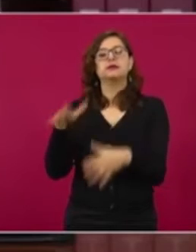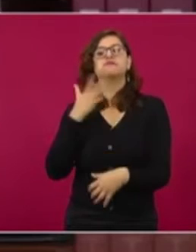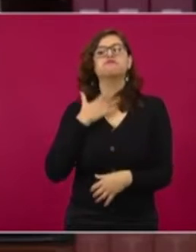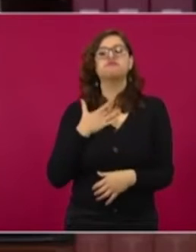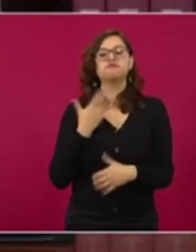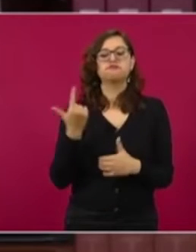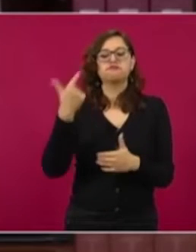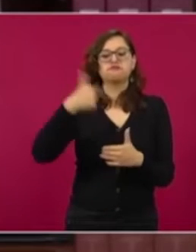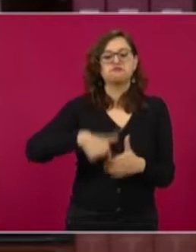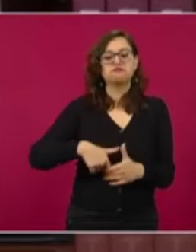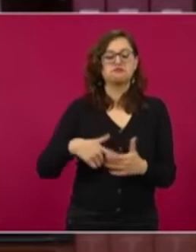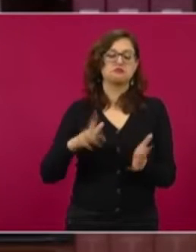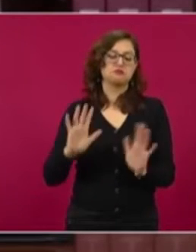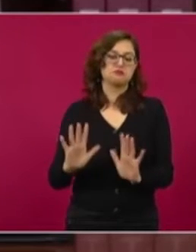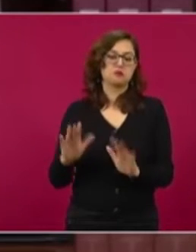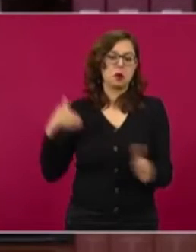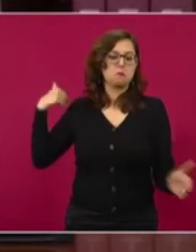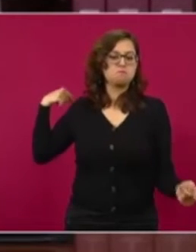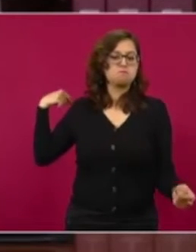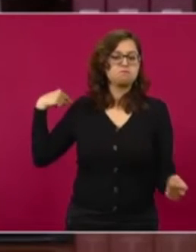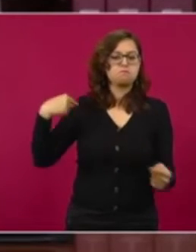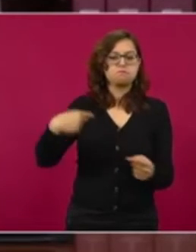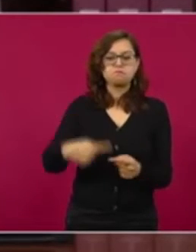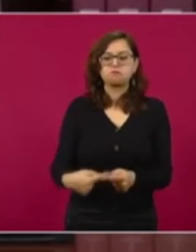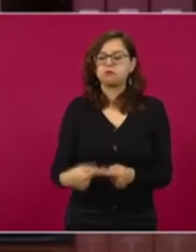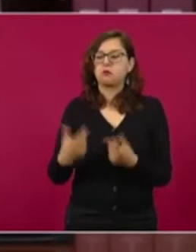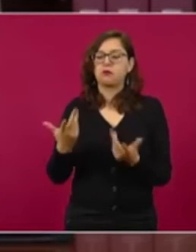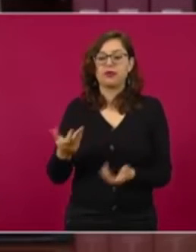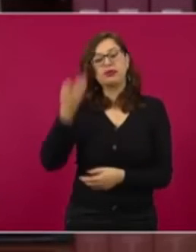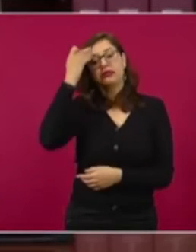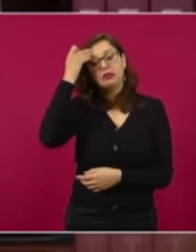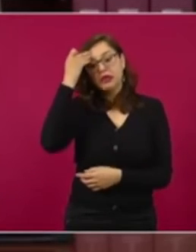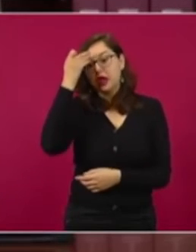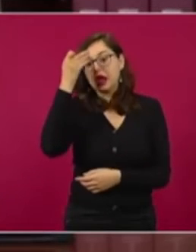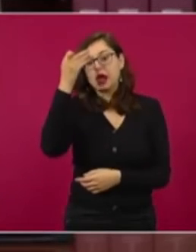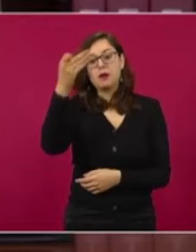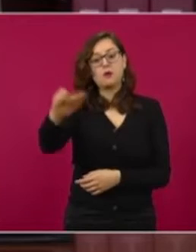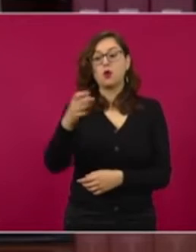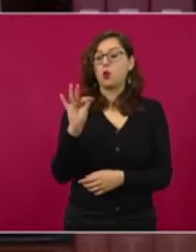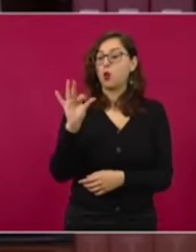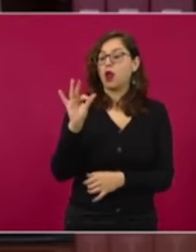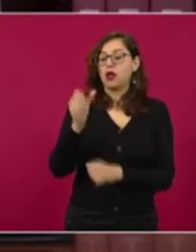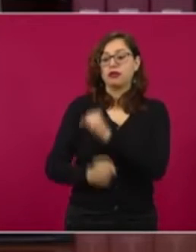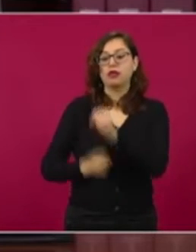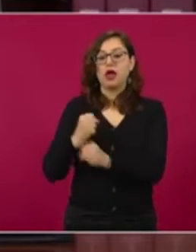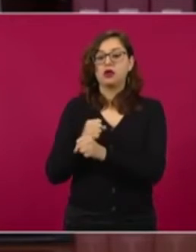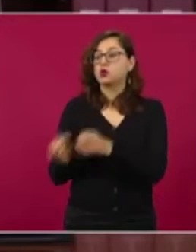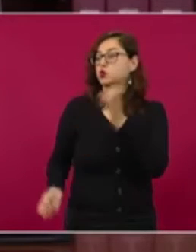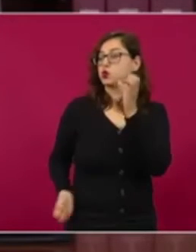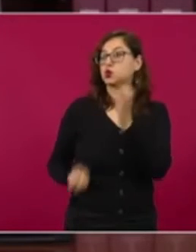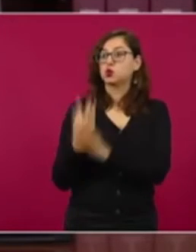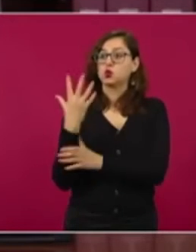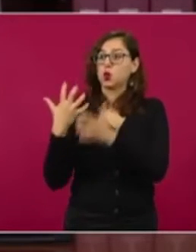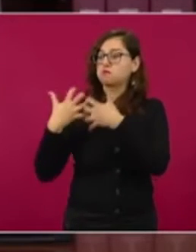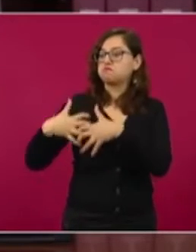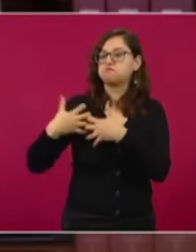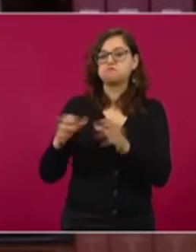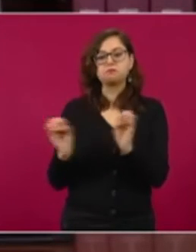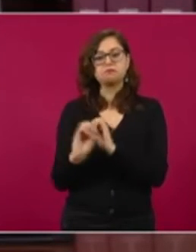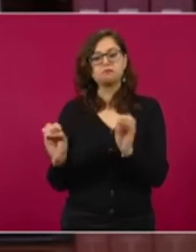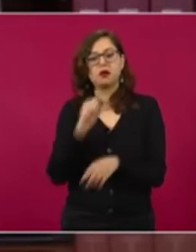tiempo que no se construía una nueva refinería en nuestro país, más de 40 años. La última refinería que se